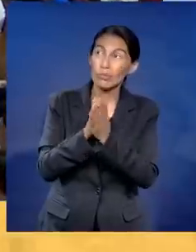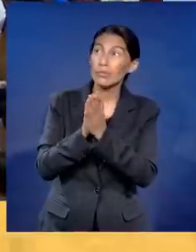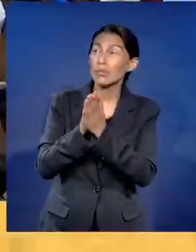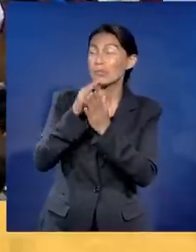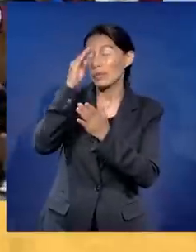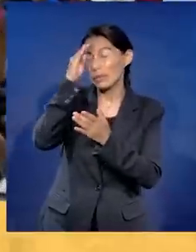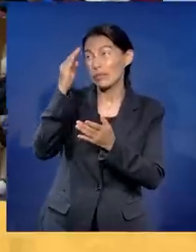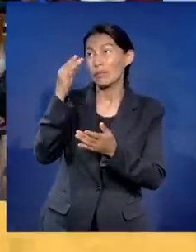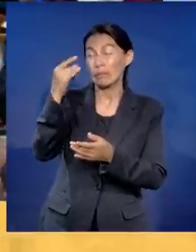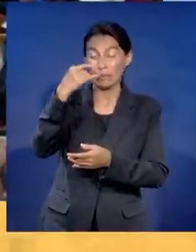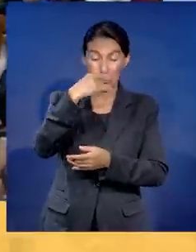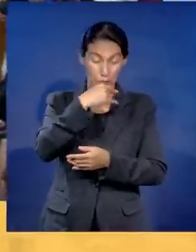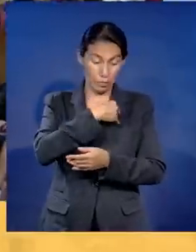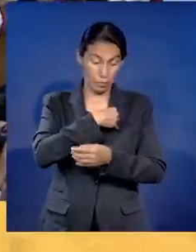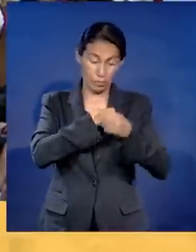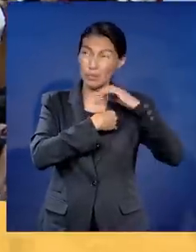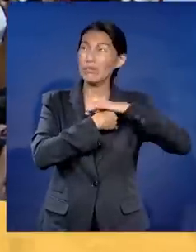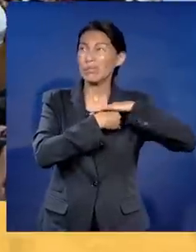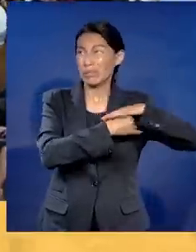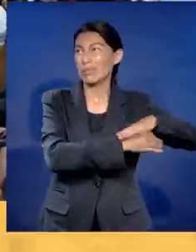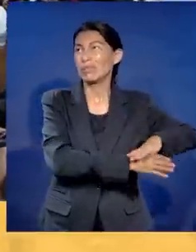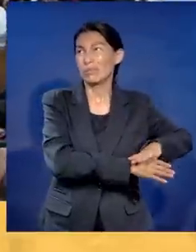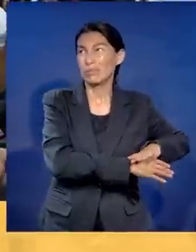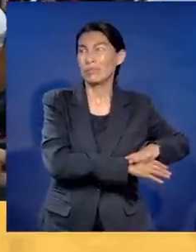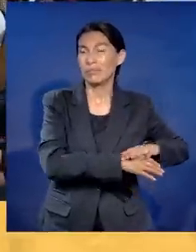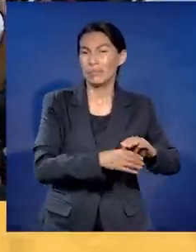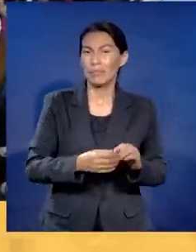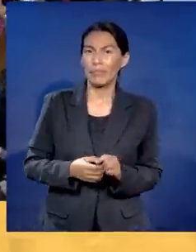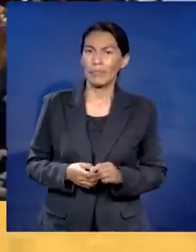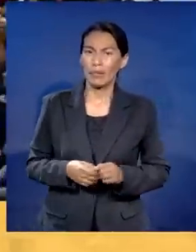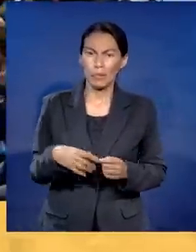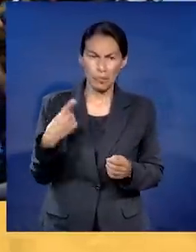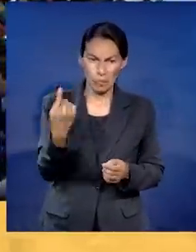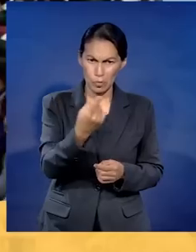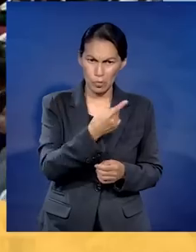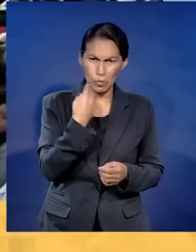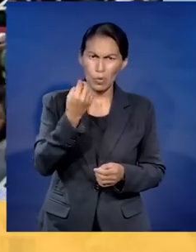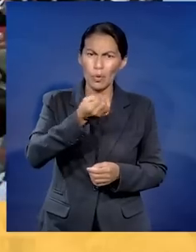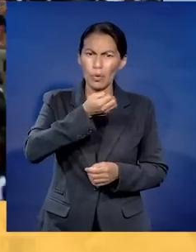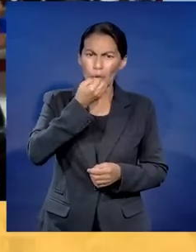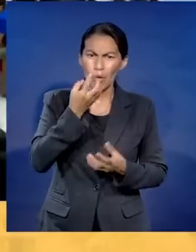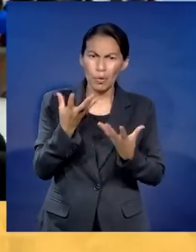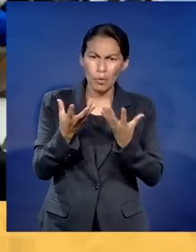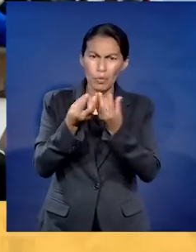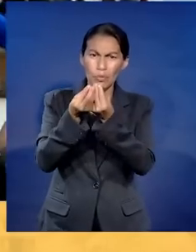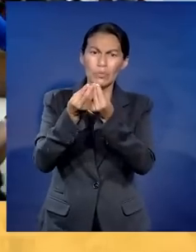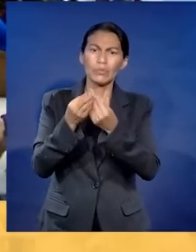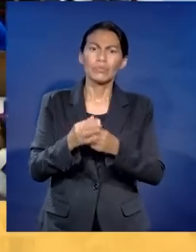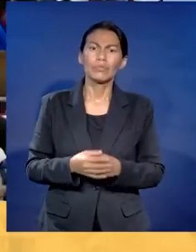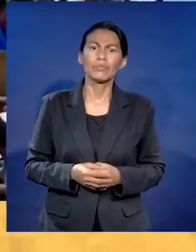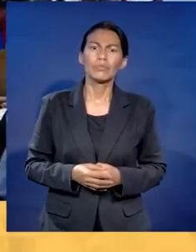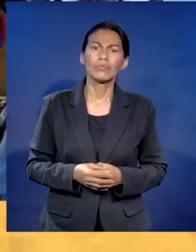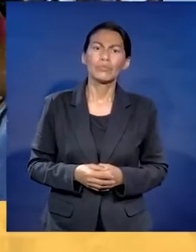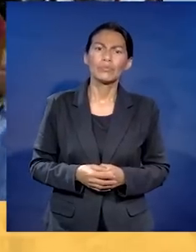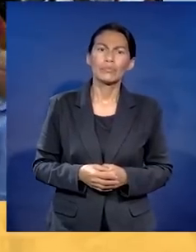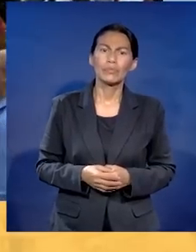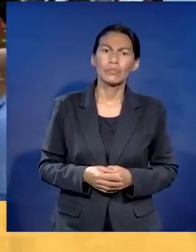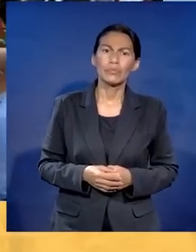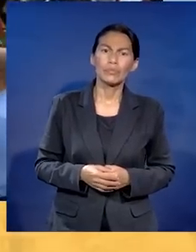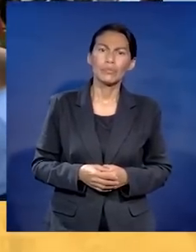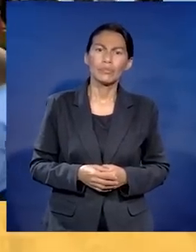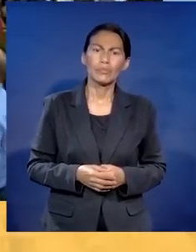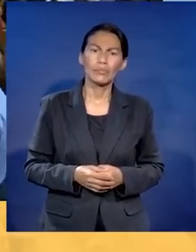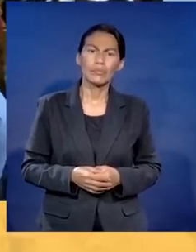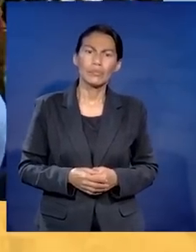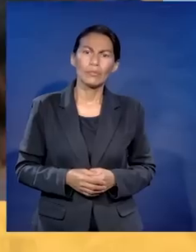no tienes esposo o esposa, pídele que en este contexto te libere del egoísmo y colócate en pie también. Vamos a orar